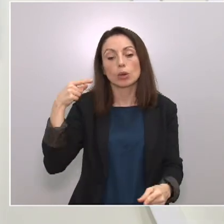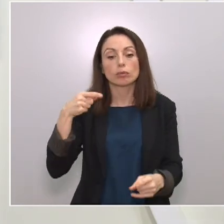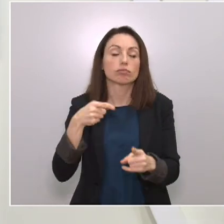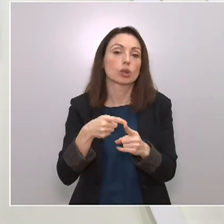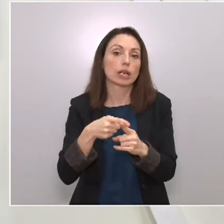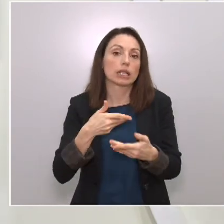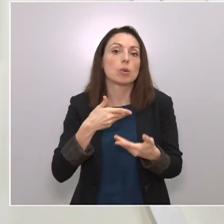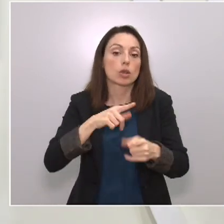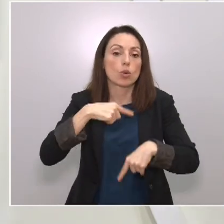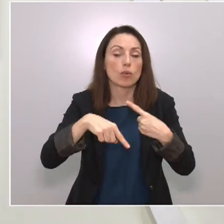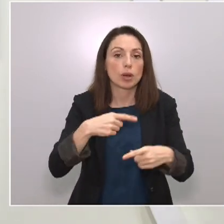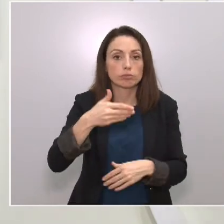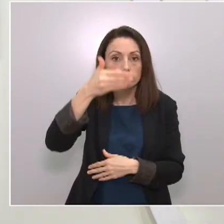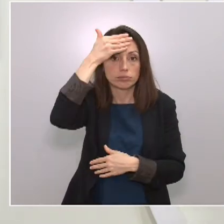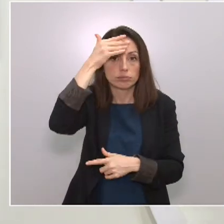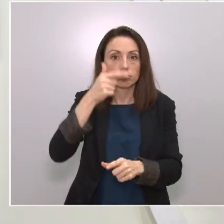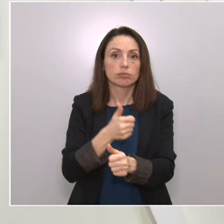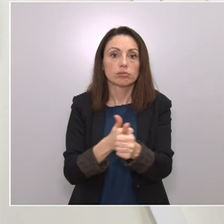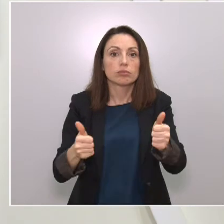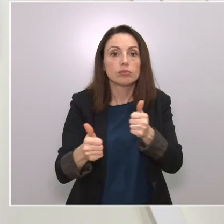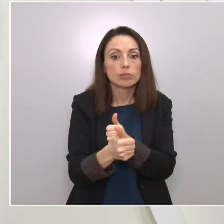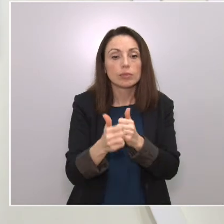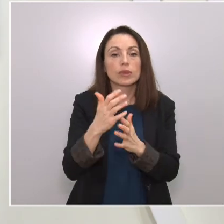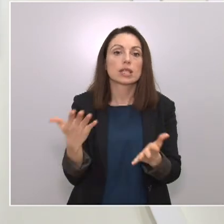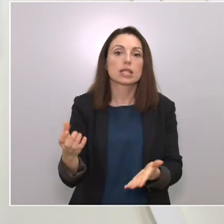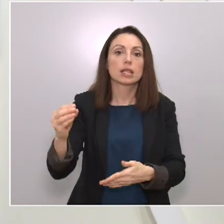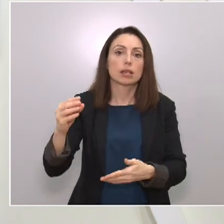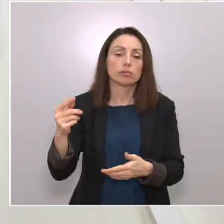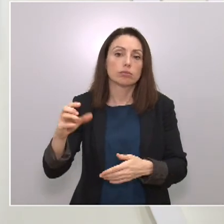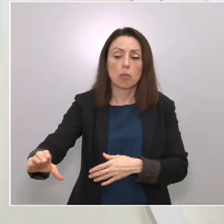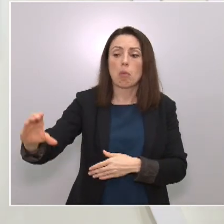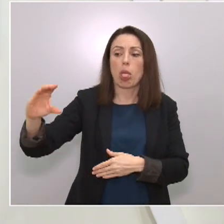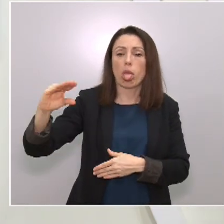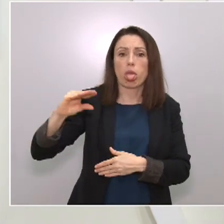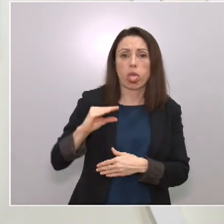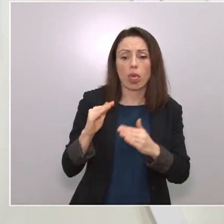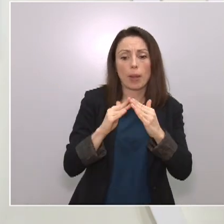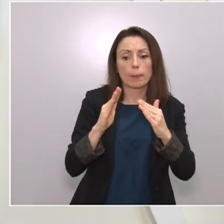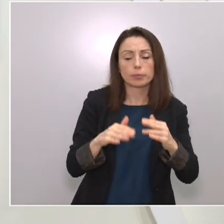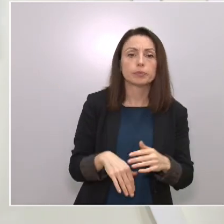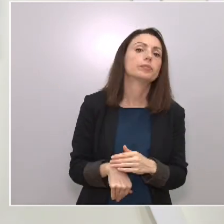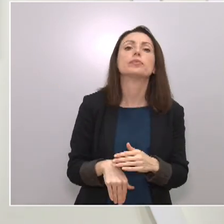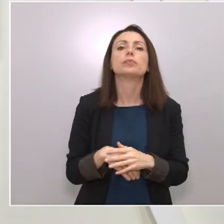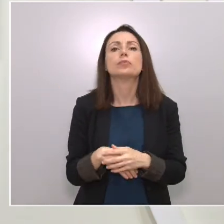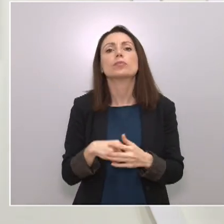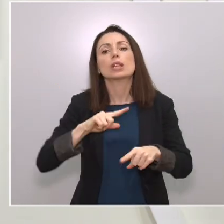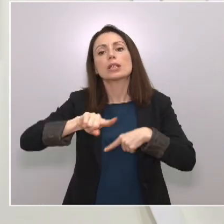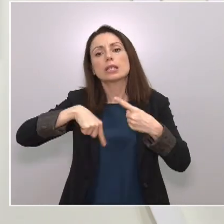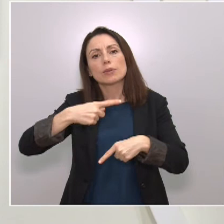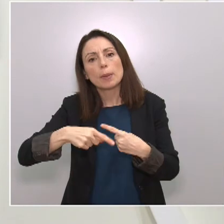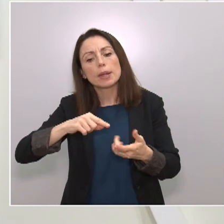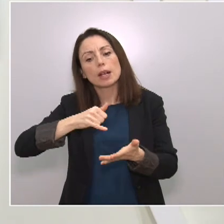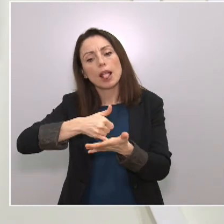estas familias, prioritariamente a las familias que han tenido una mayor reducción de ingresos y a familias que están en una mayor situación de